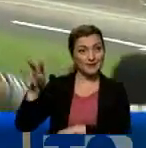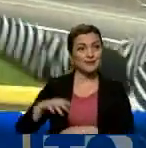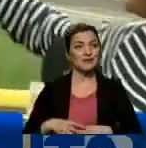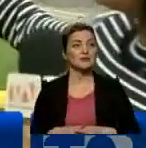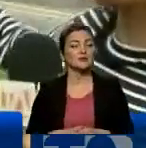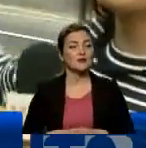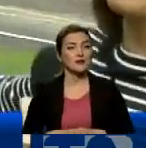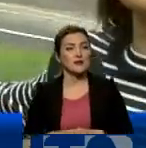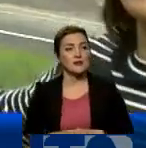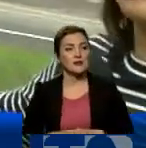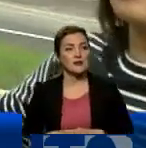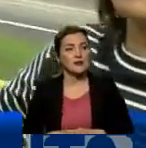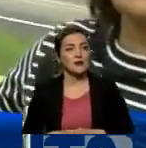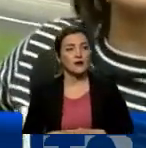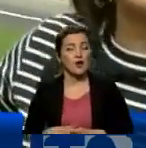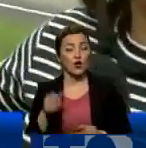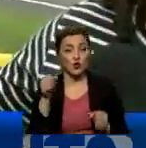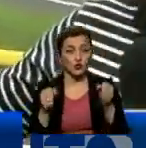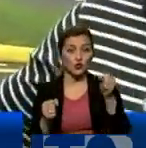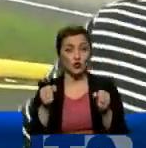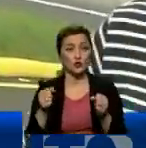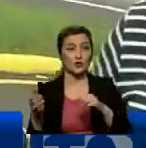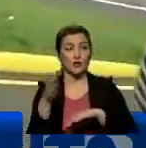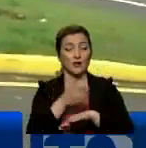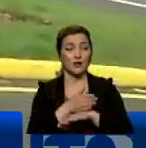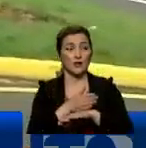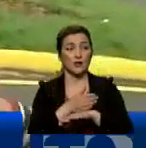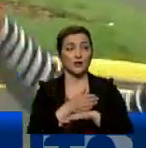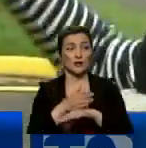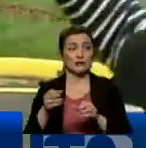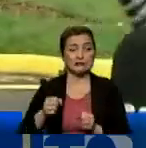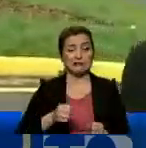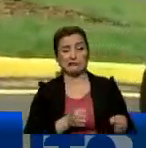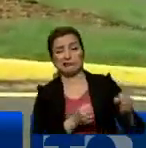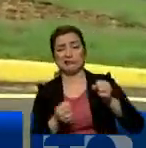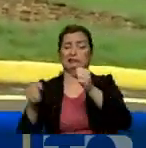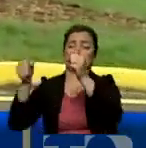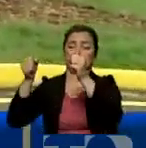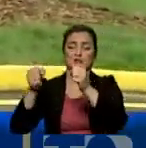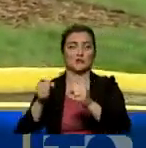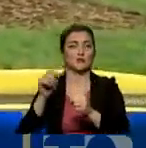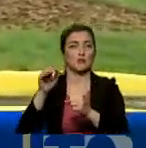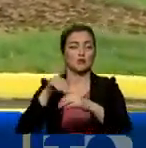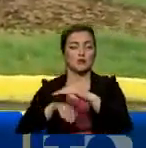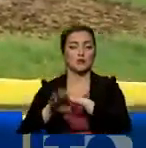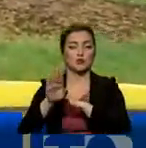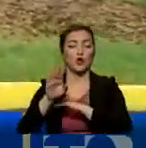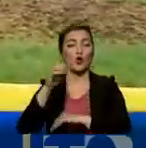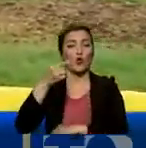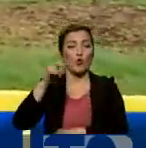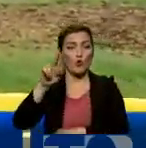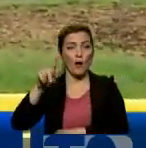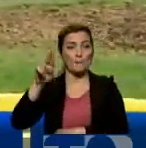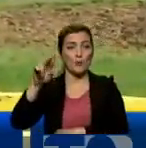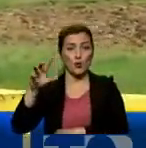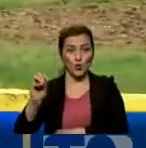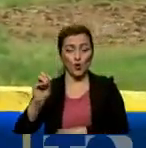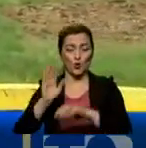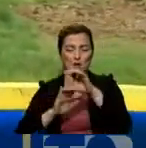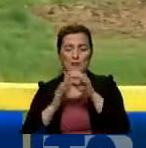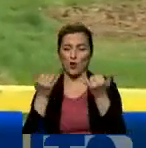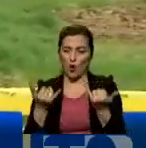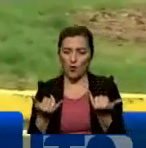las imágenes, es donde los conductores tenían que hacer maniobras para poder dirigirse hacia Guápulo y Cumbaya. Sin